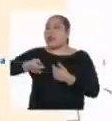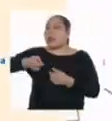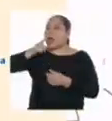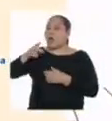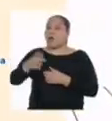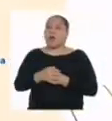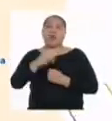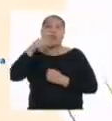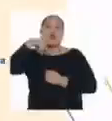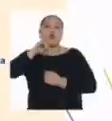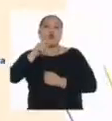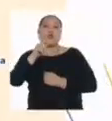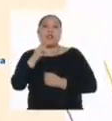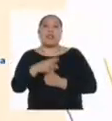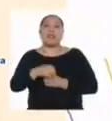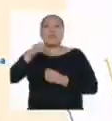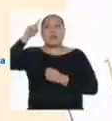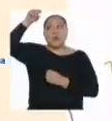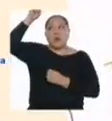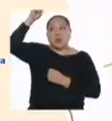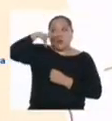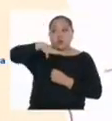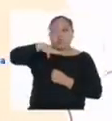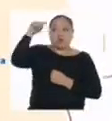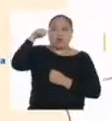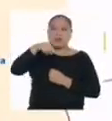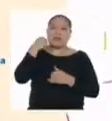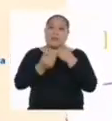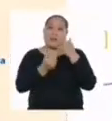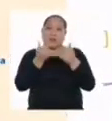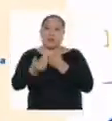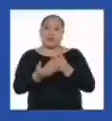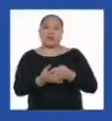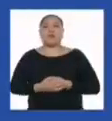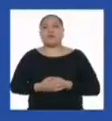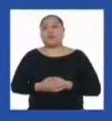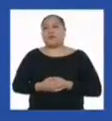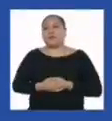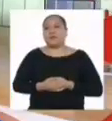suelo y luz para elaborar sus alimentos a través de este proceso.